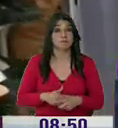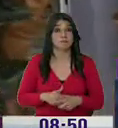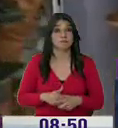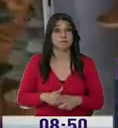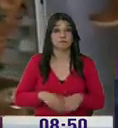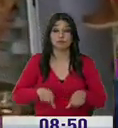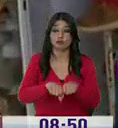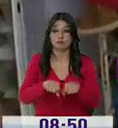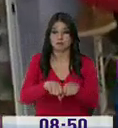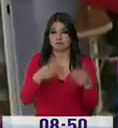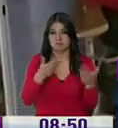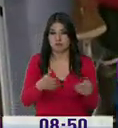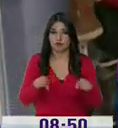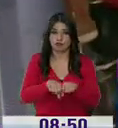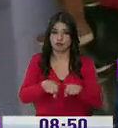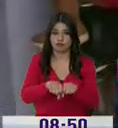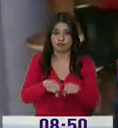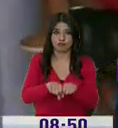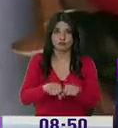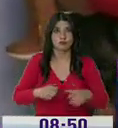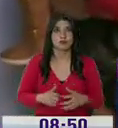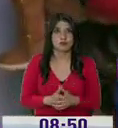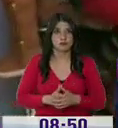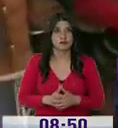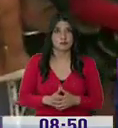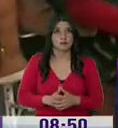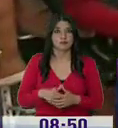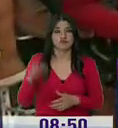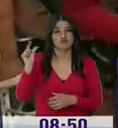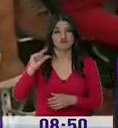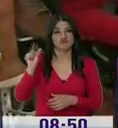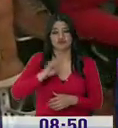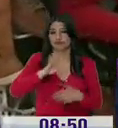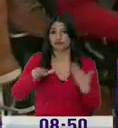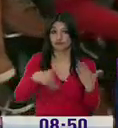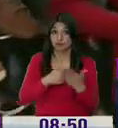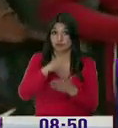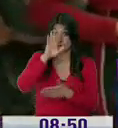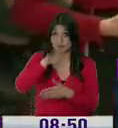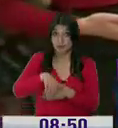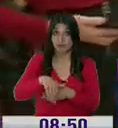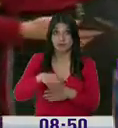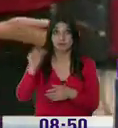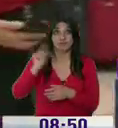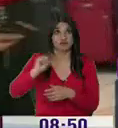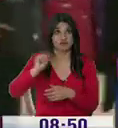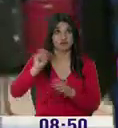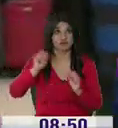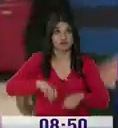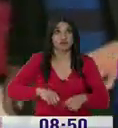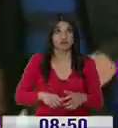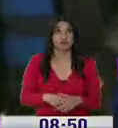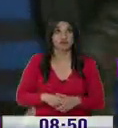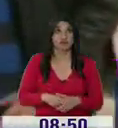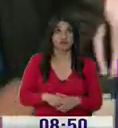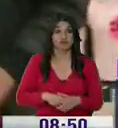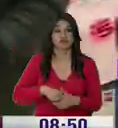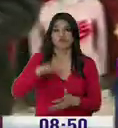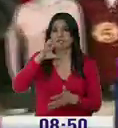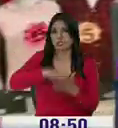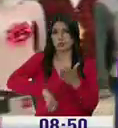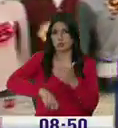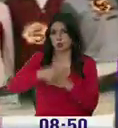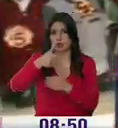el calzado. Estamos ahí con promociones para todos los que nos vengan a invitar. Vamos a hacer un buen descuento